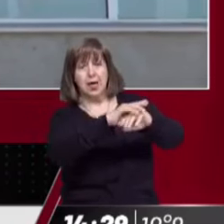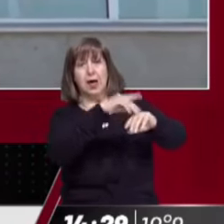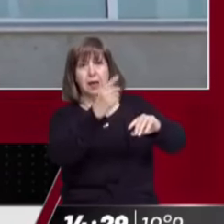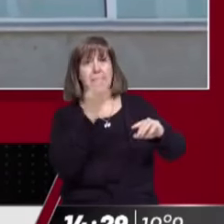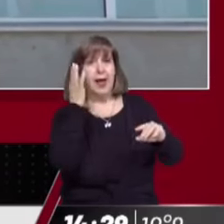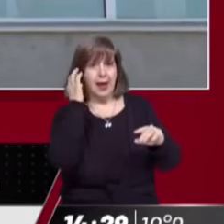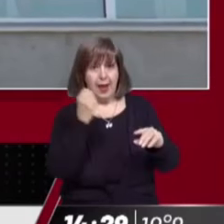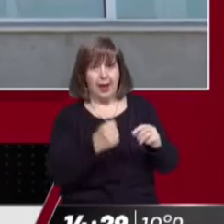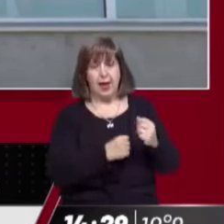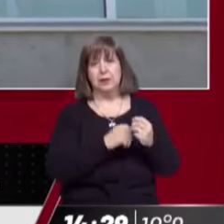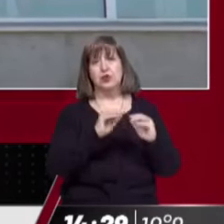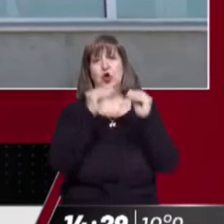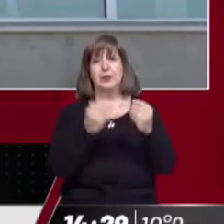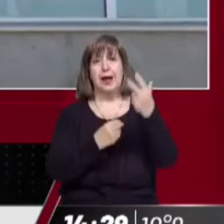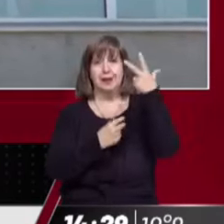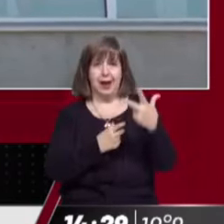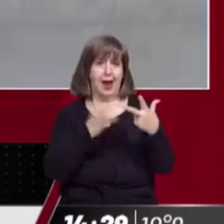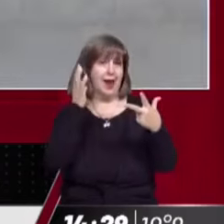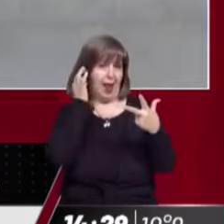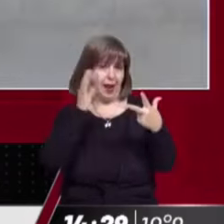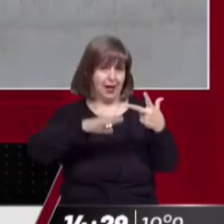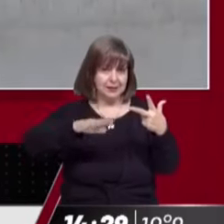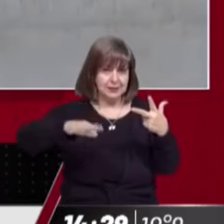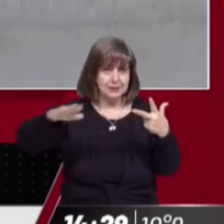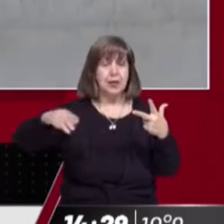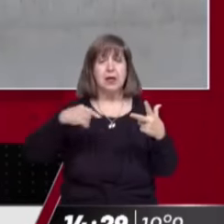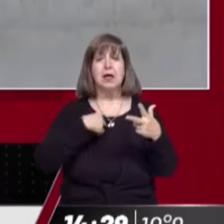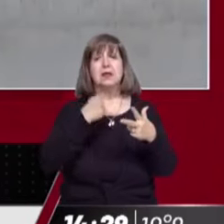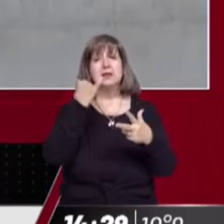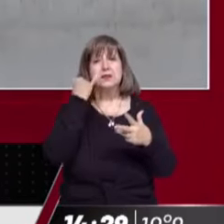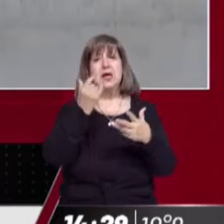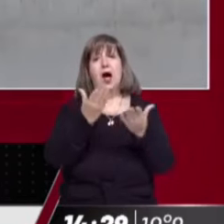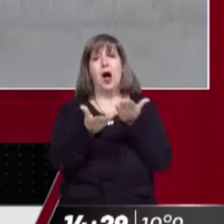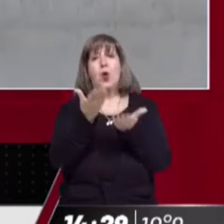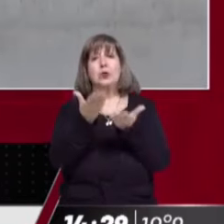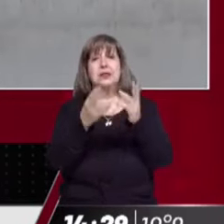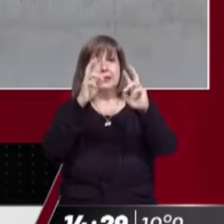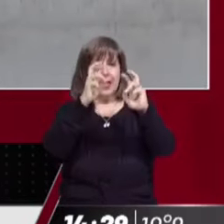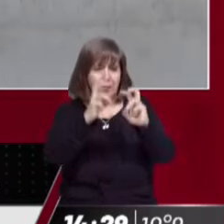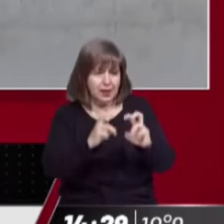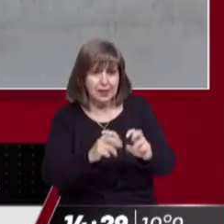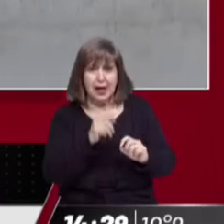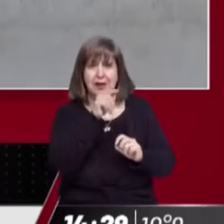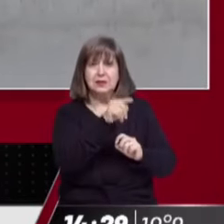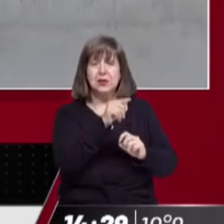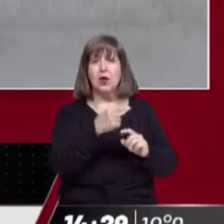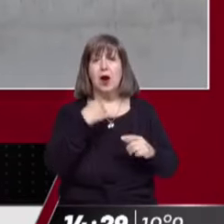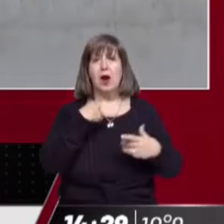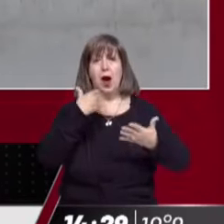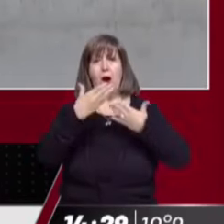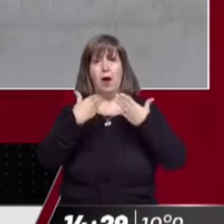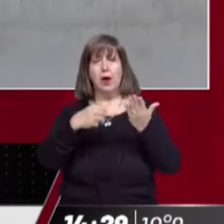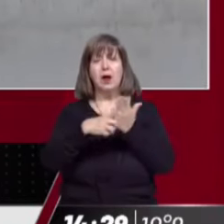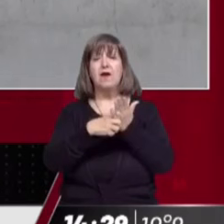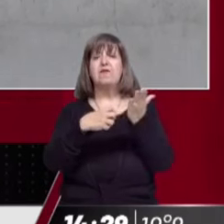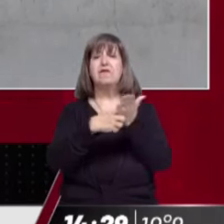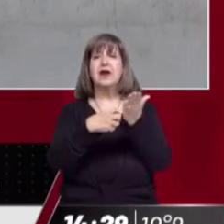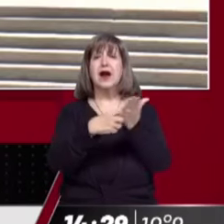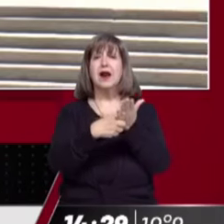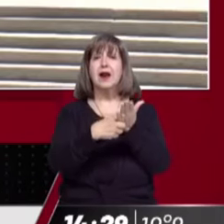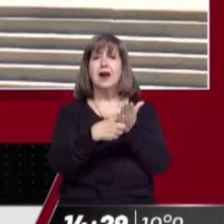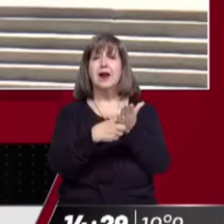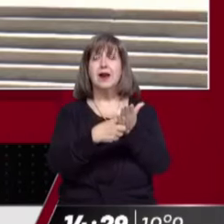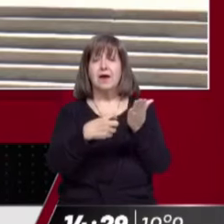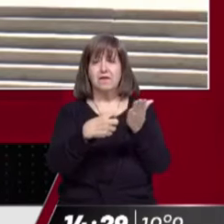nena. Bueno, el expediente está en marcha, la justicia está investigando. Estuvimos en comunicación con el fiscal